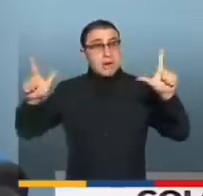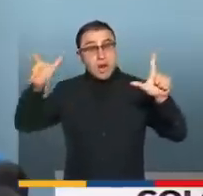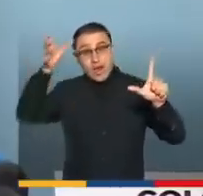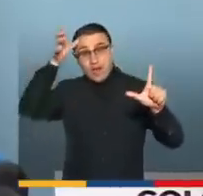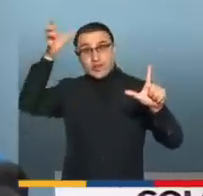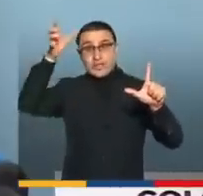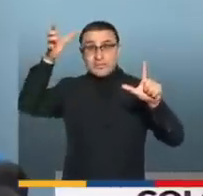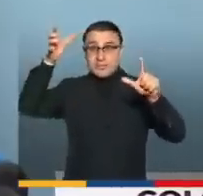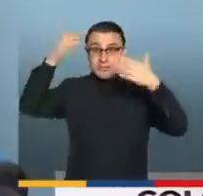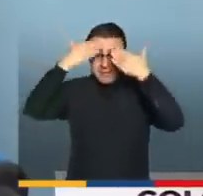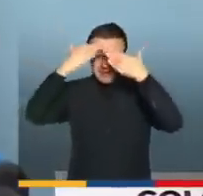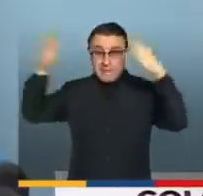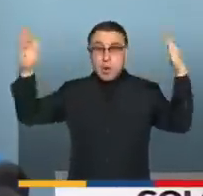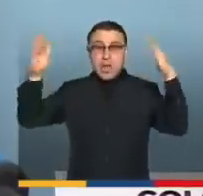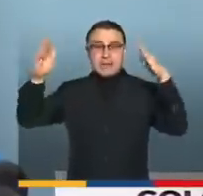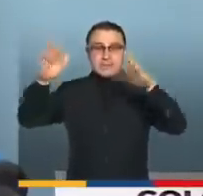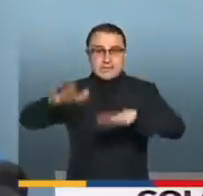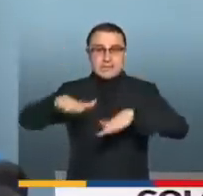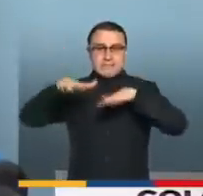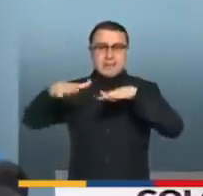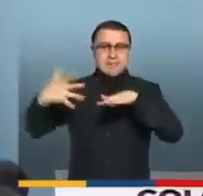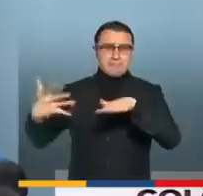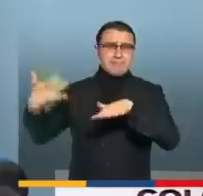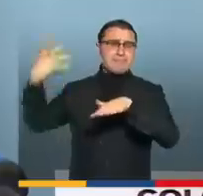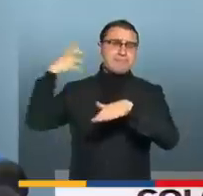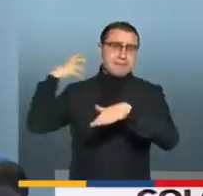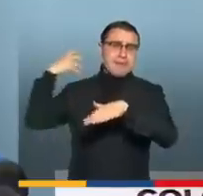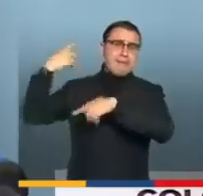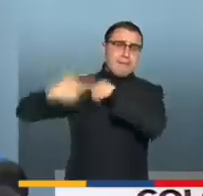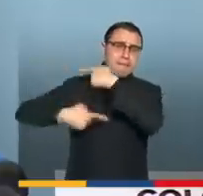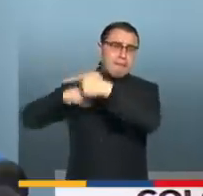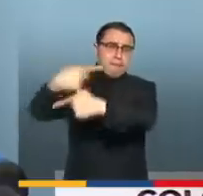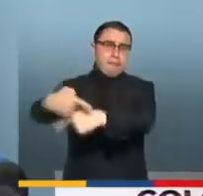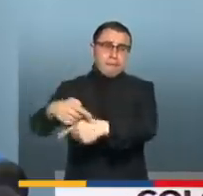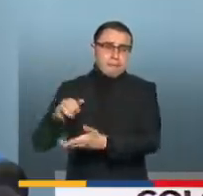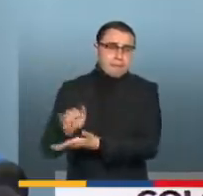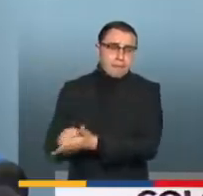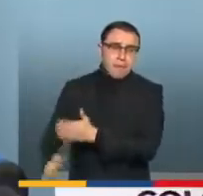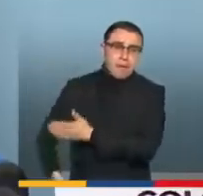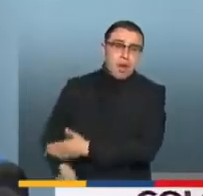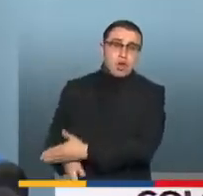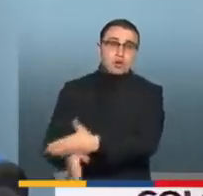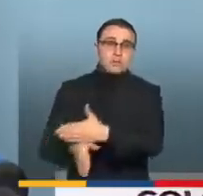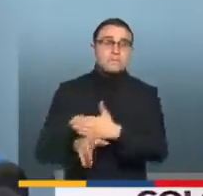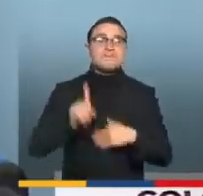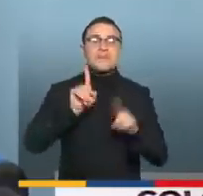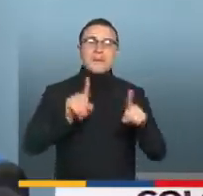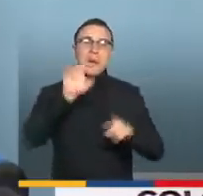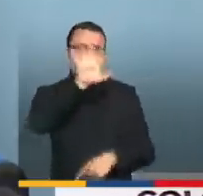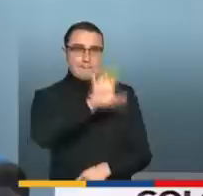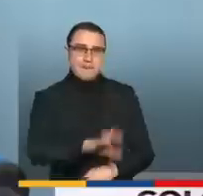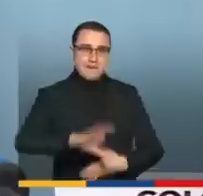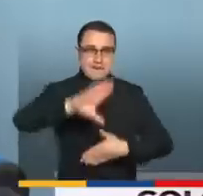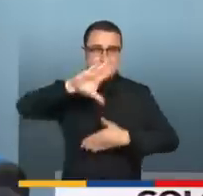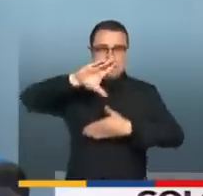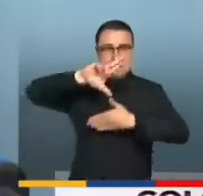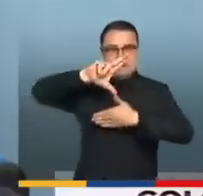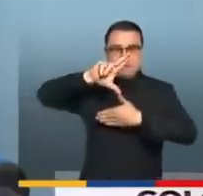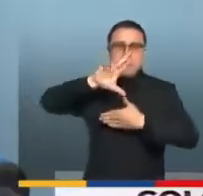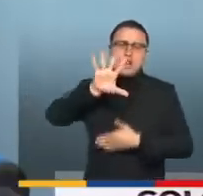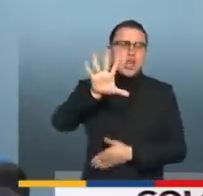democracia representativa tradicional, clásica. Se firmaron por todos los países de América